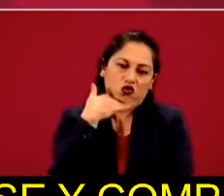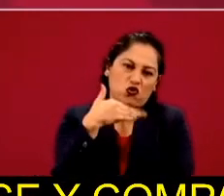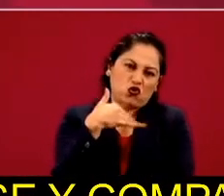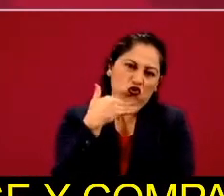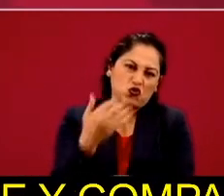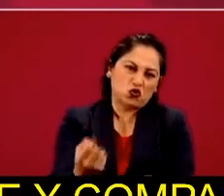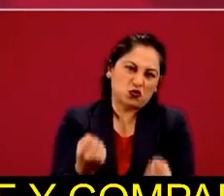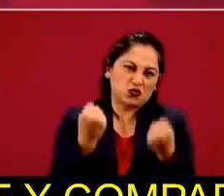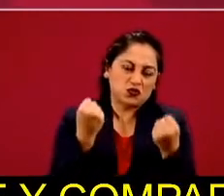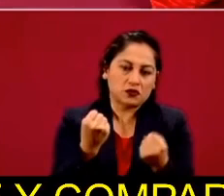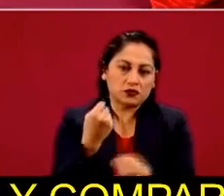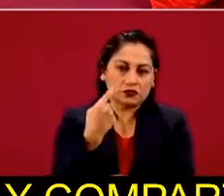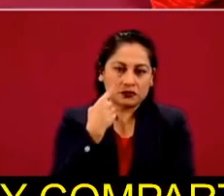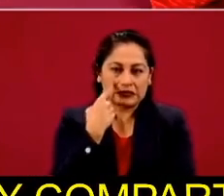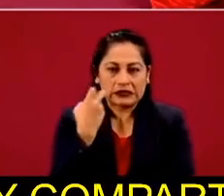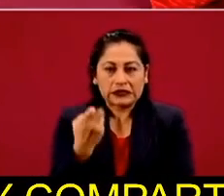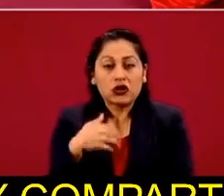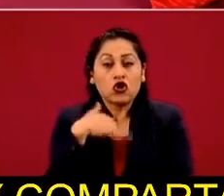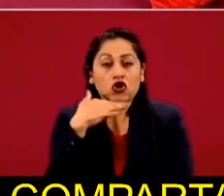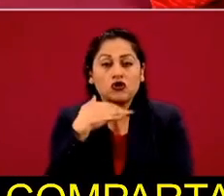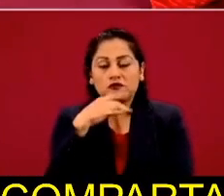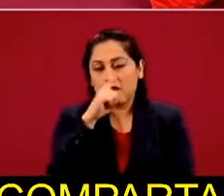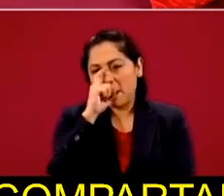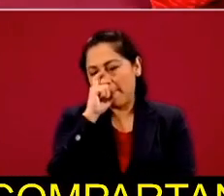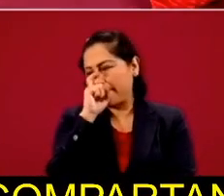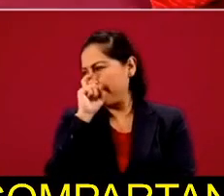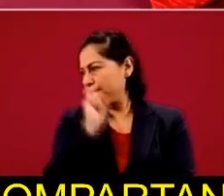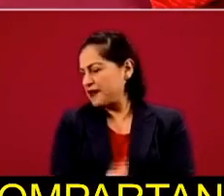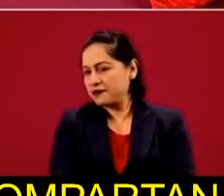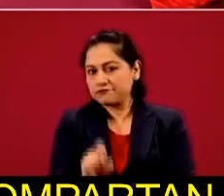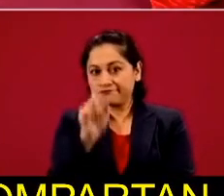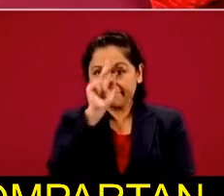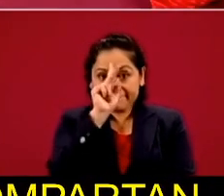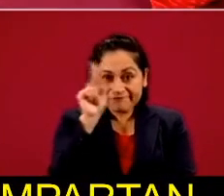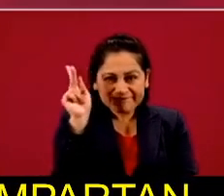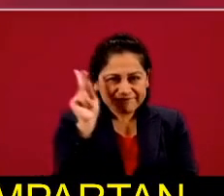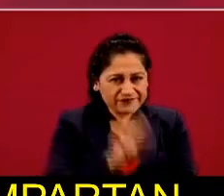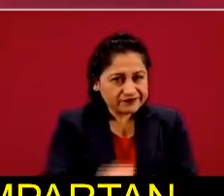Es una peste, es lo peor que hay.